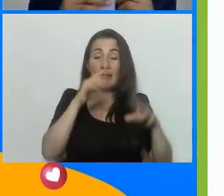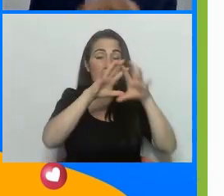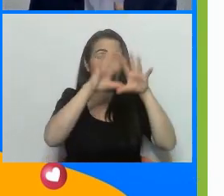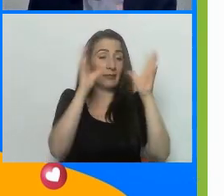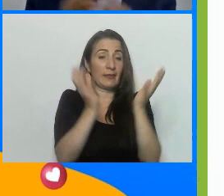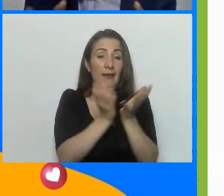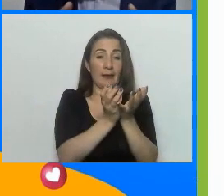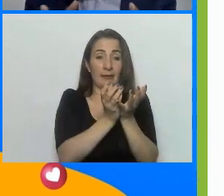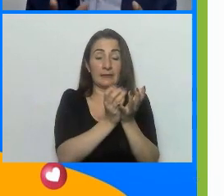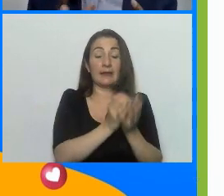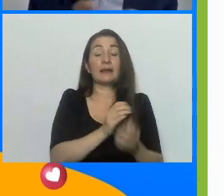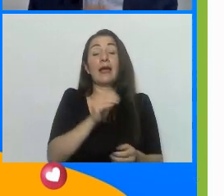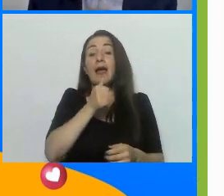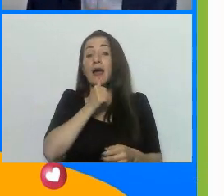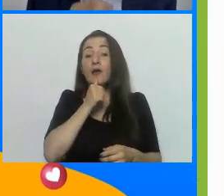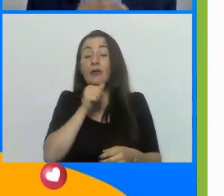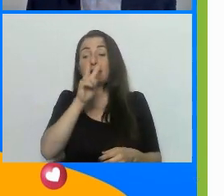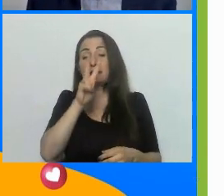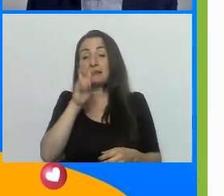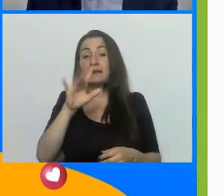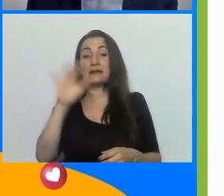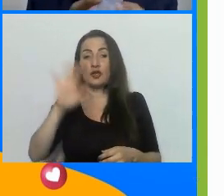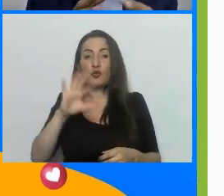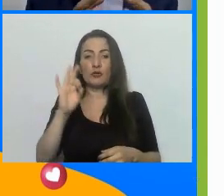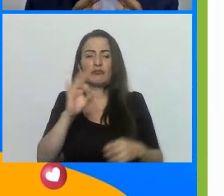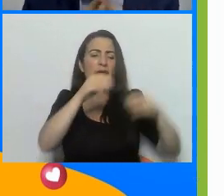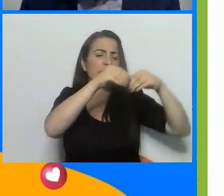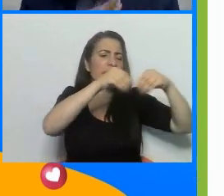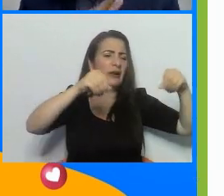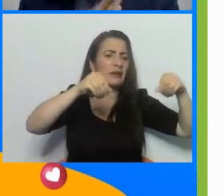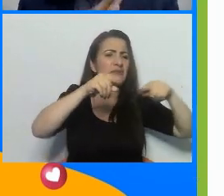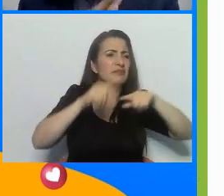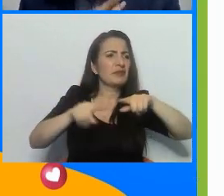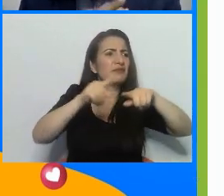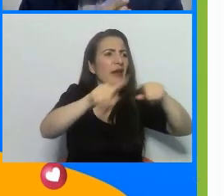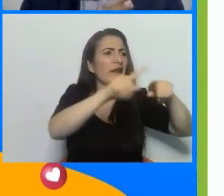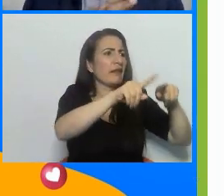son muy diversos, ¿sí? Con